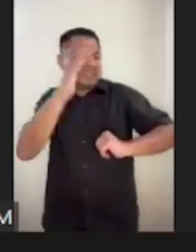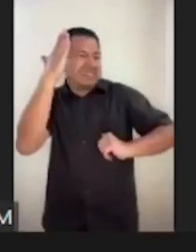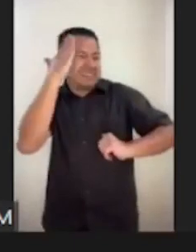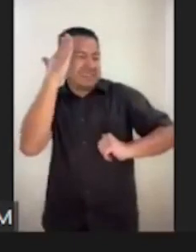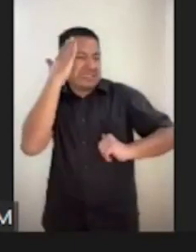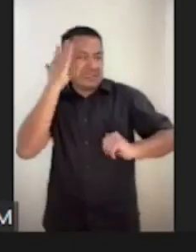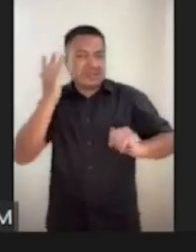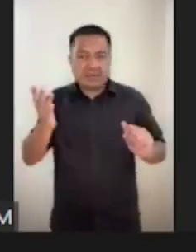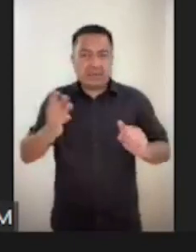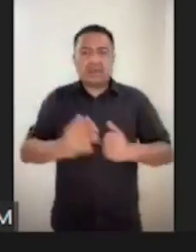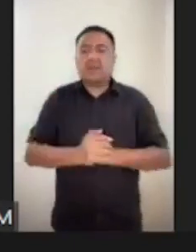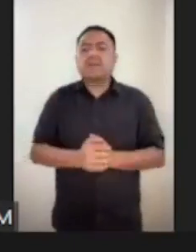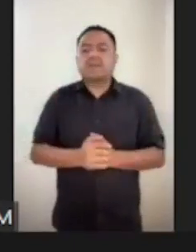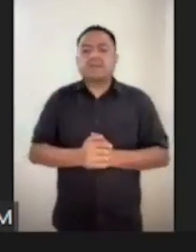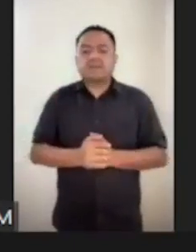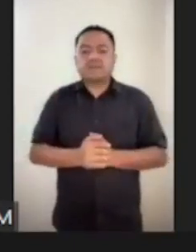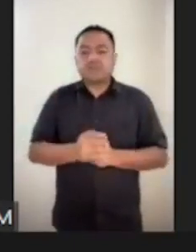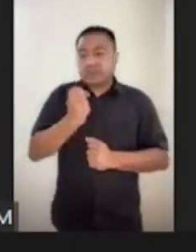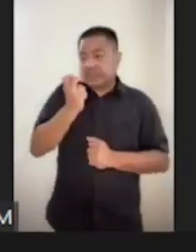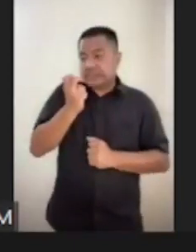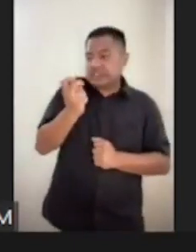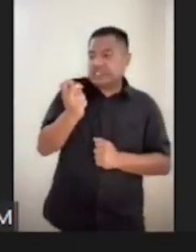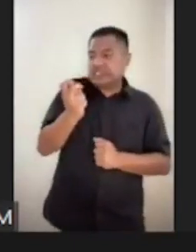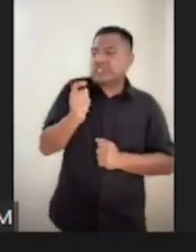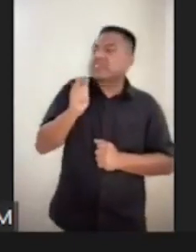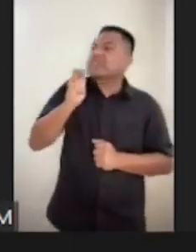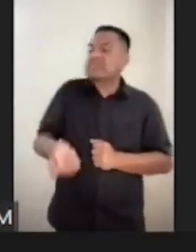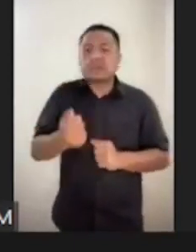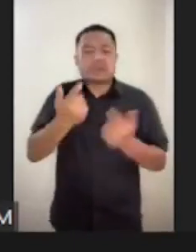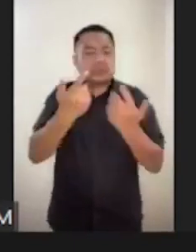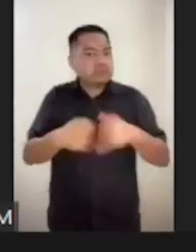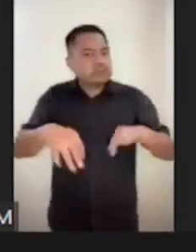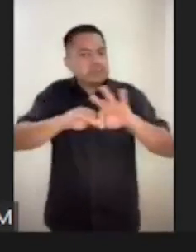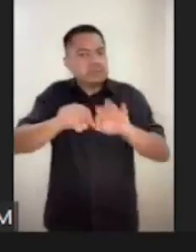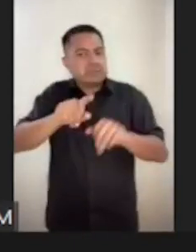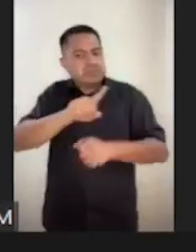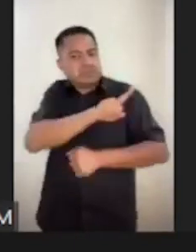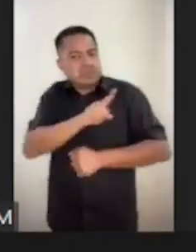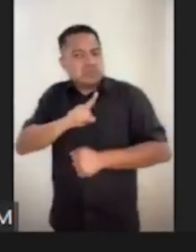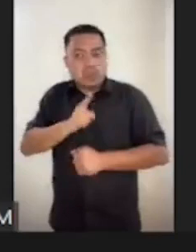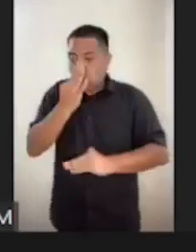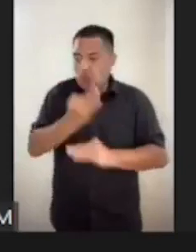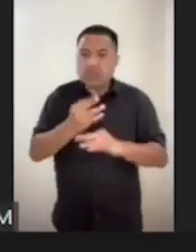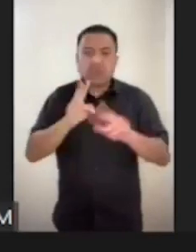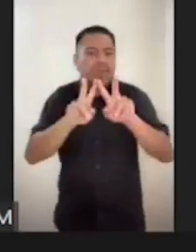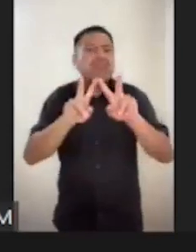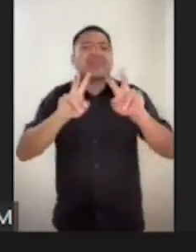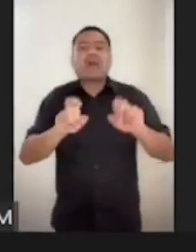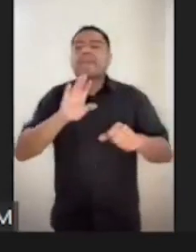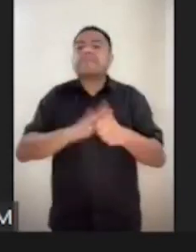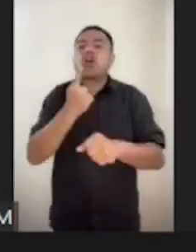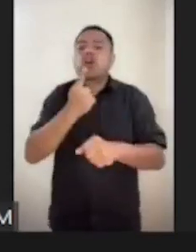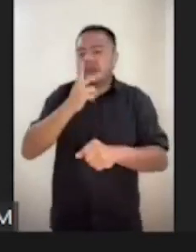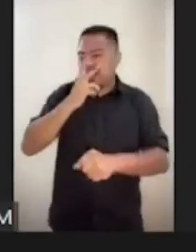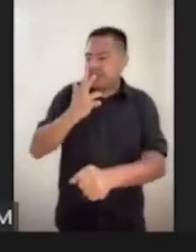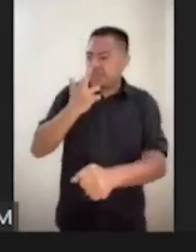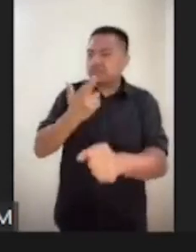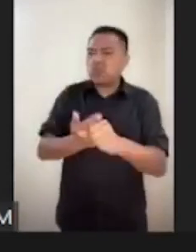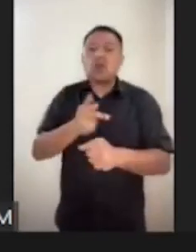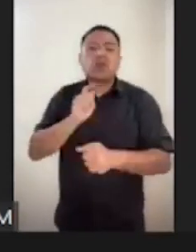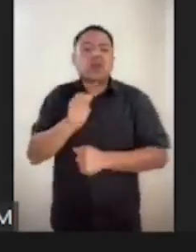aludidos. Esto es indispensable en el presente asunto porque la parte actora